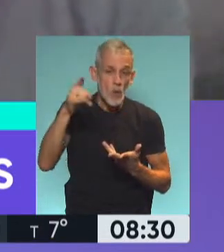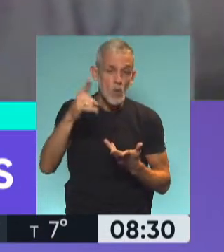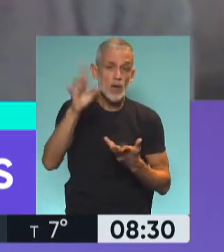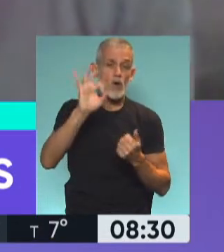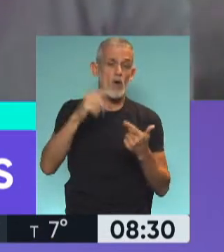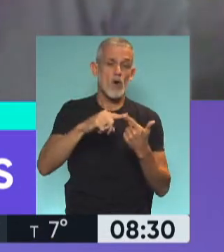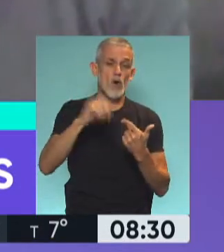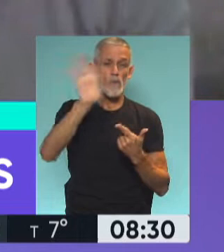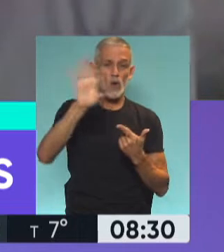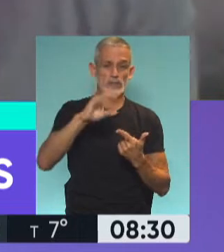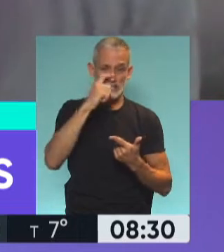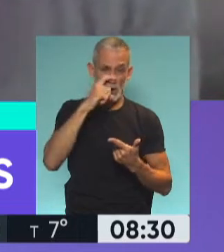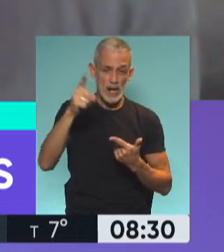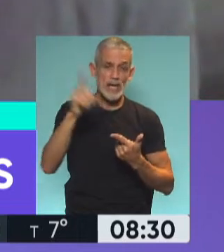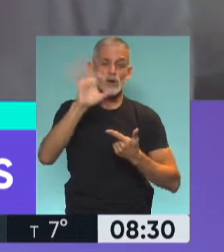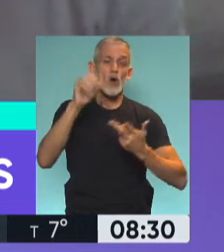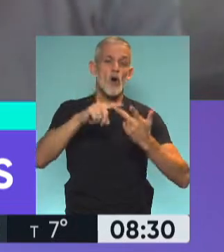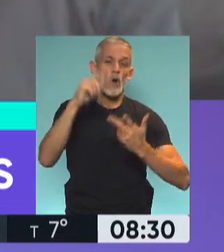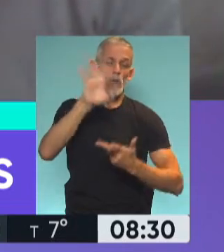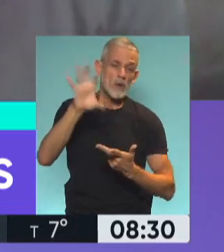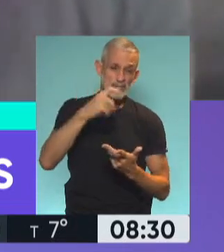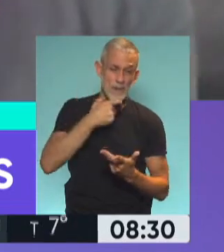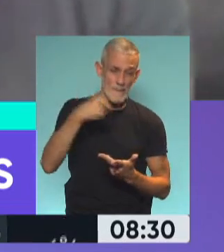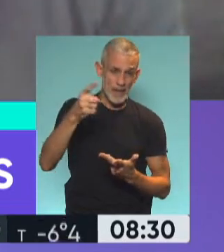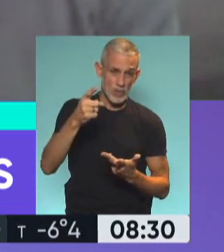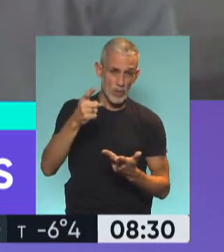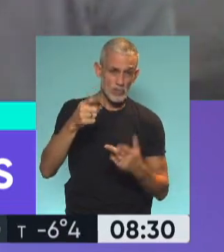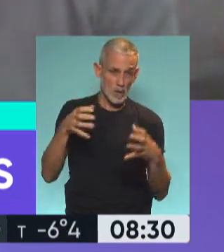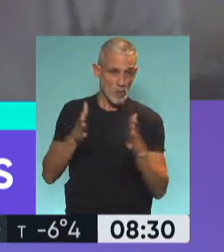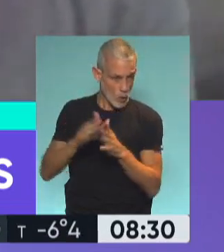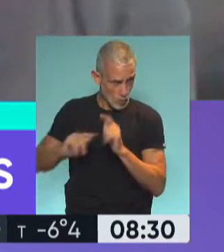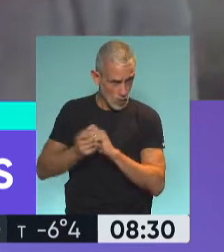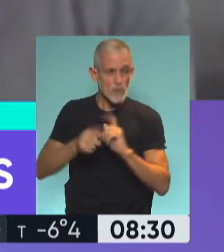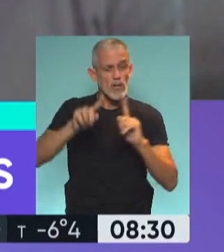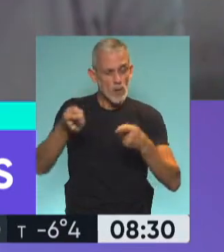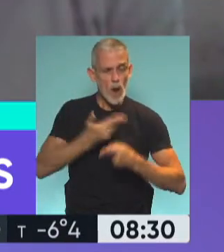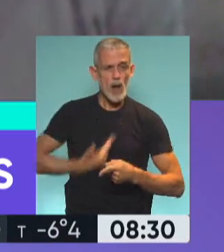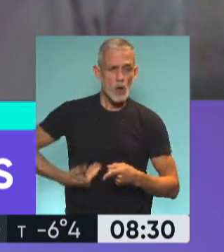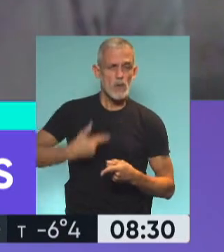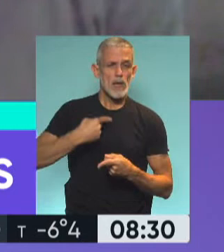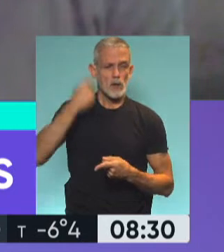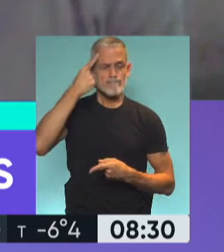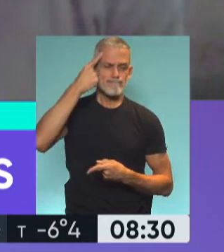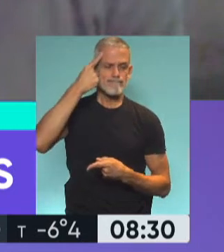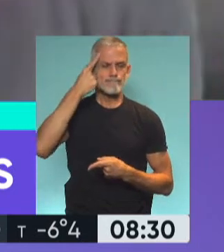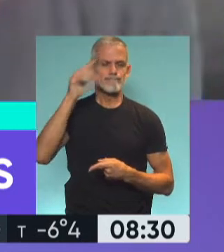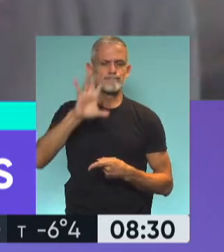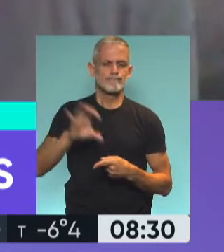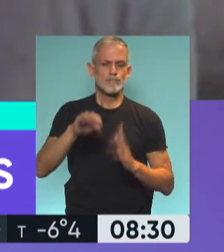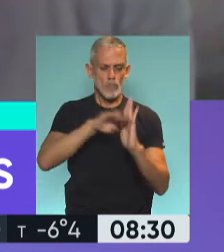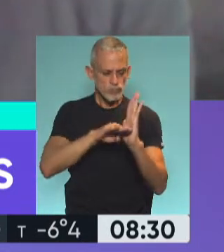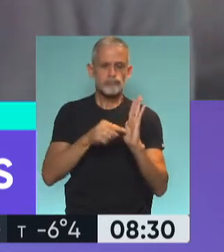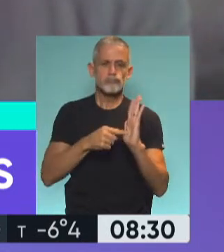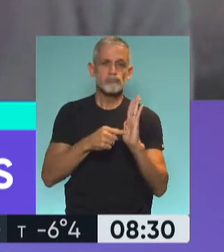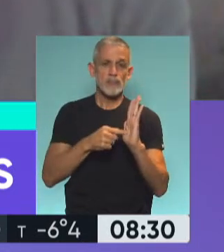Jujuy, o la provincia de Corrientes, o la provincia de Mendoza, que son provincias opositoras, pero que sin embargo sus gobiernos provinciales aplicaron